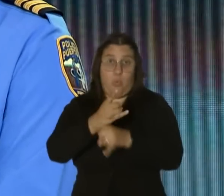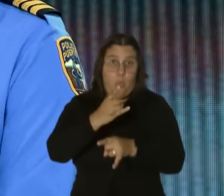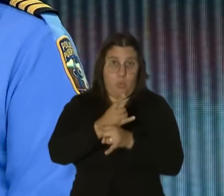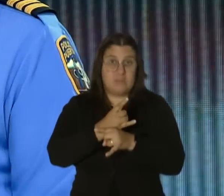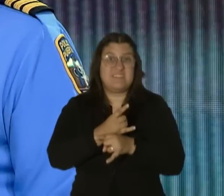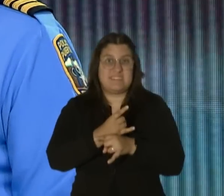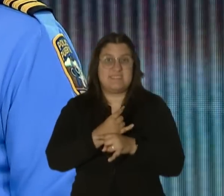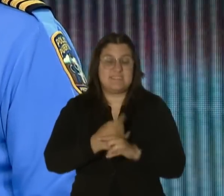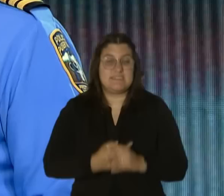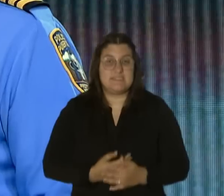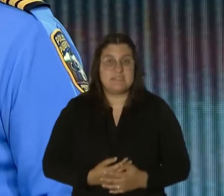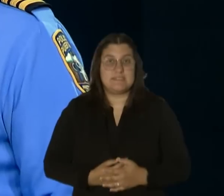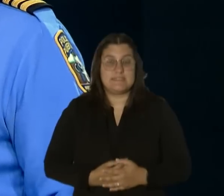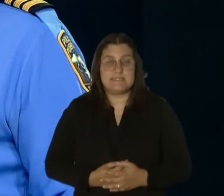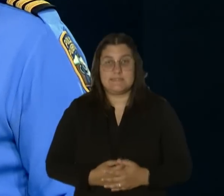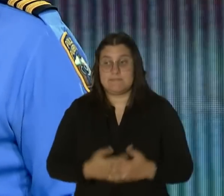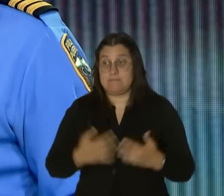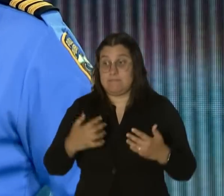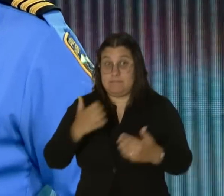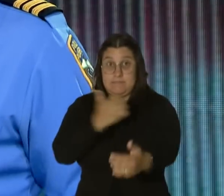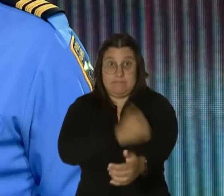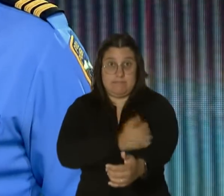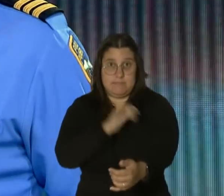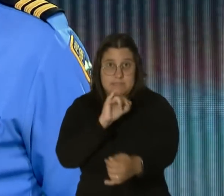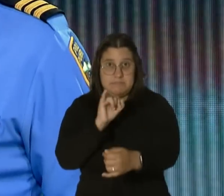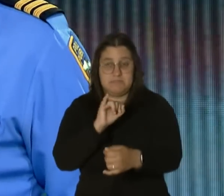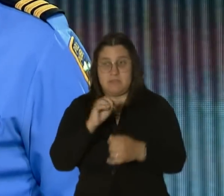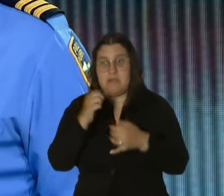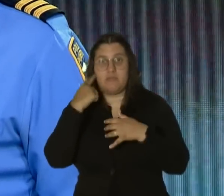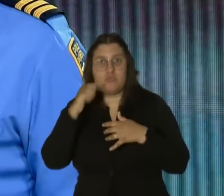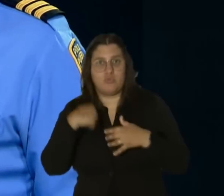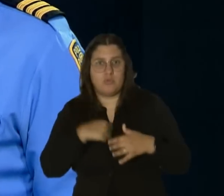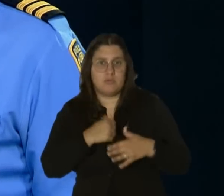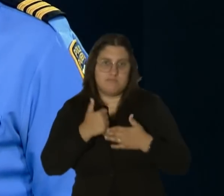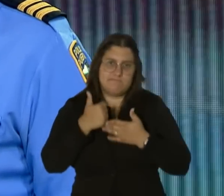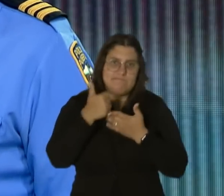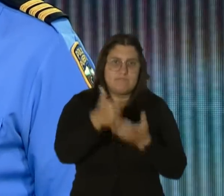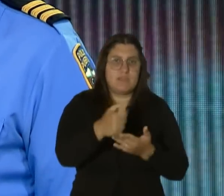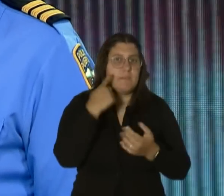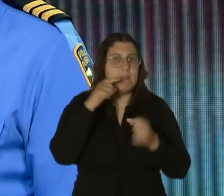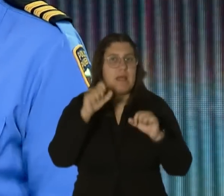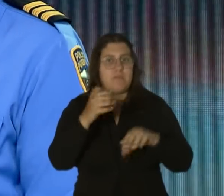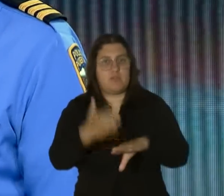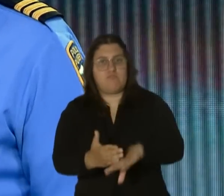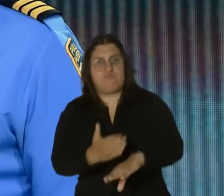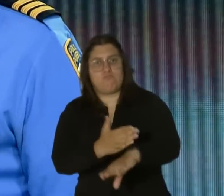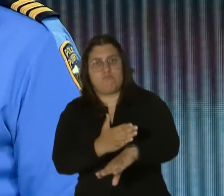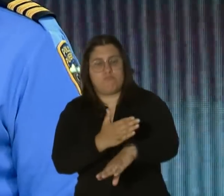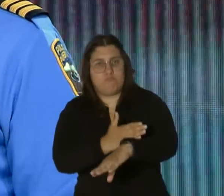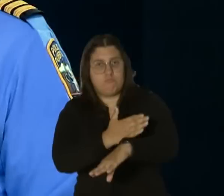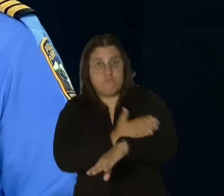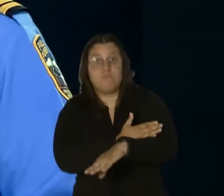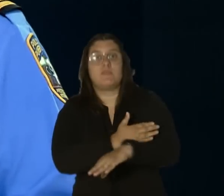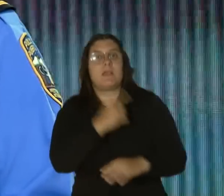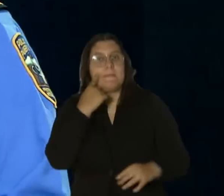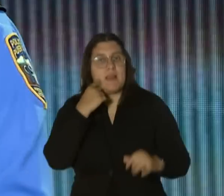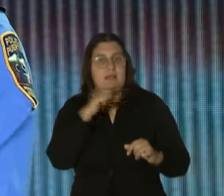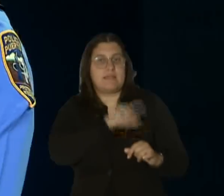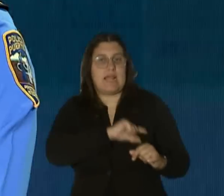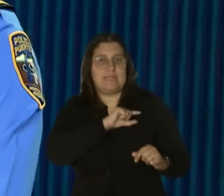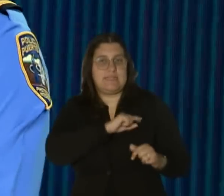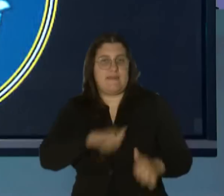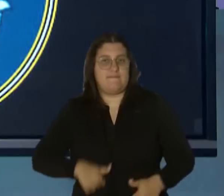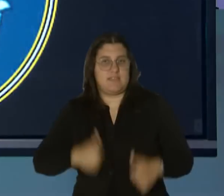propósito de esto es poderlos ayudar, buscarles las ayudas para que puedan ser rehabilitados y puedan tener una mejor calidad de vida.